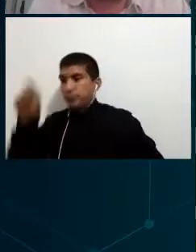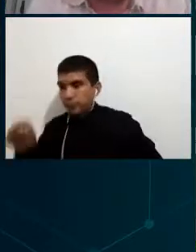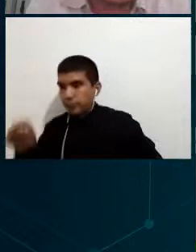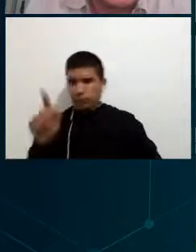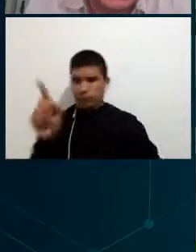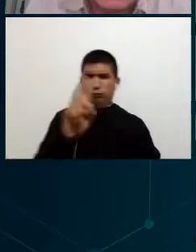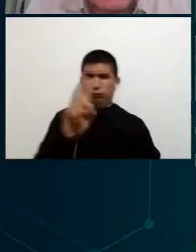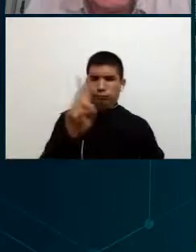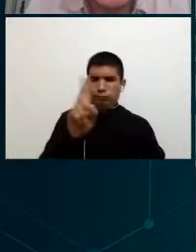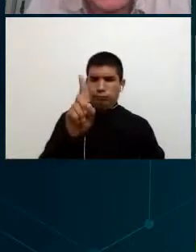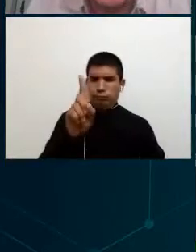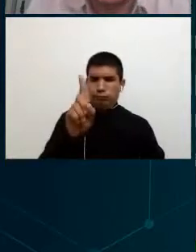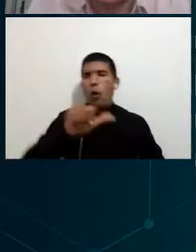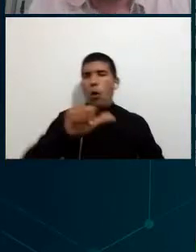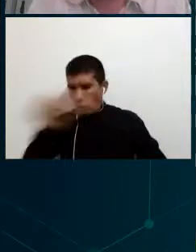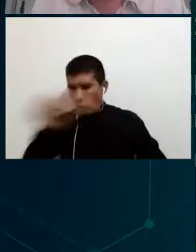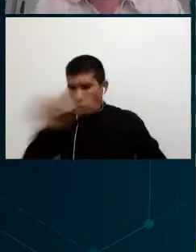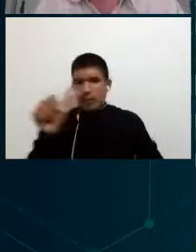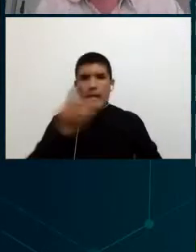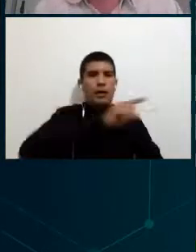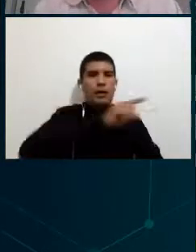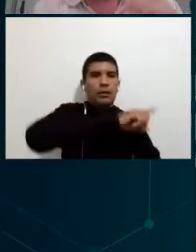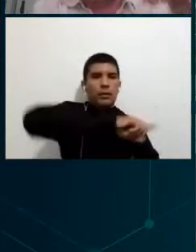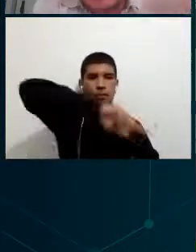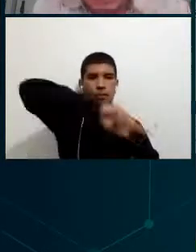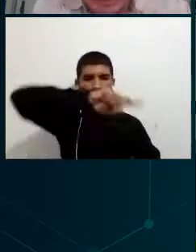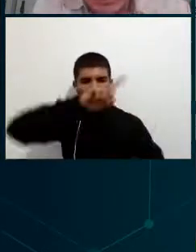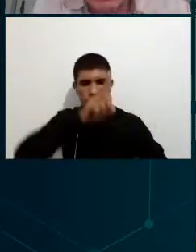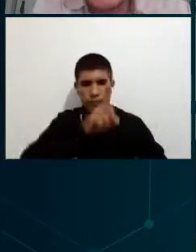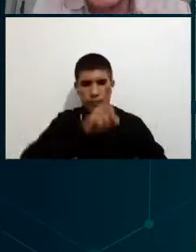Para realizar los esquemas de teleprotección. Entonces,